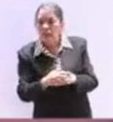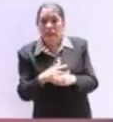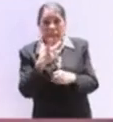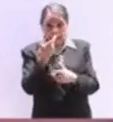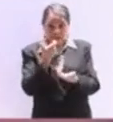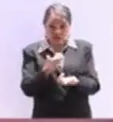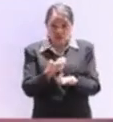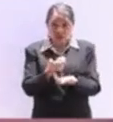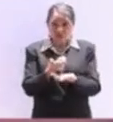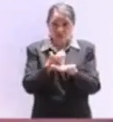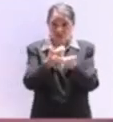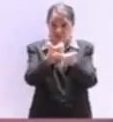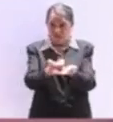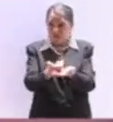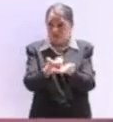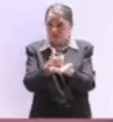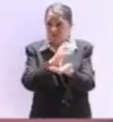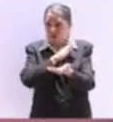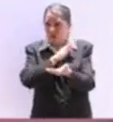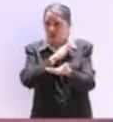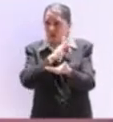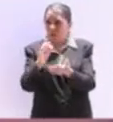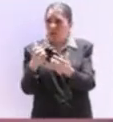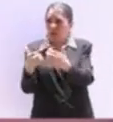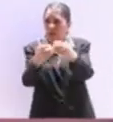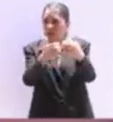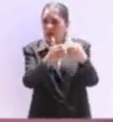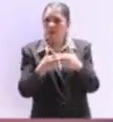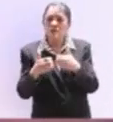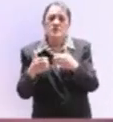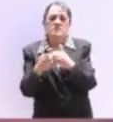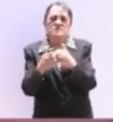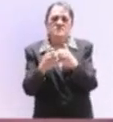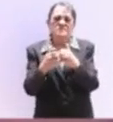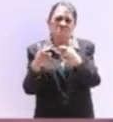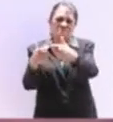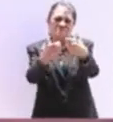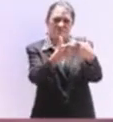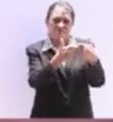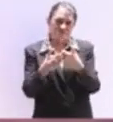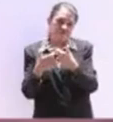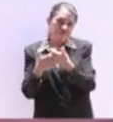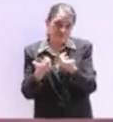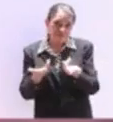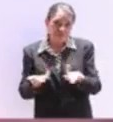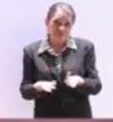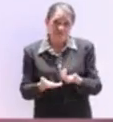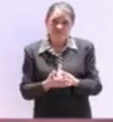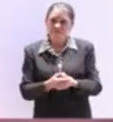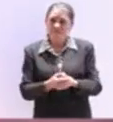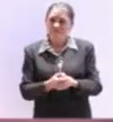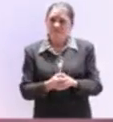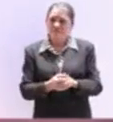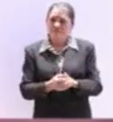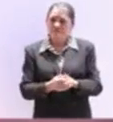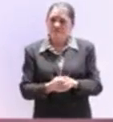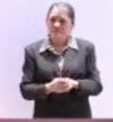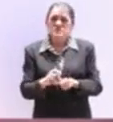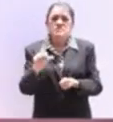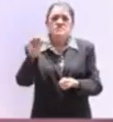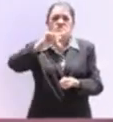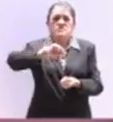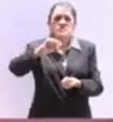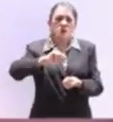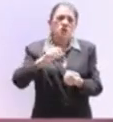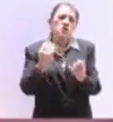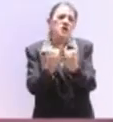recursos pueden construir concurrencia de recursos con el presupuesto que les haya asignado el Congreso